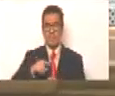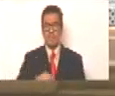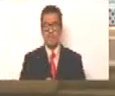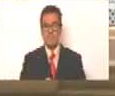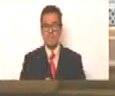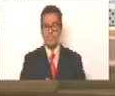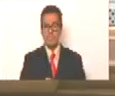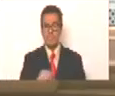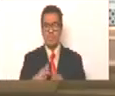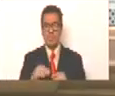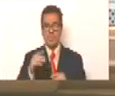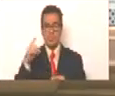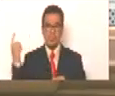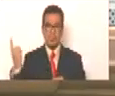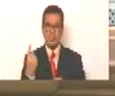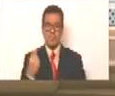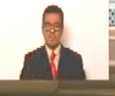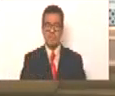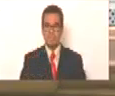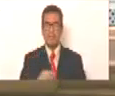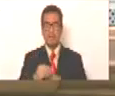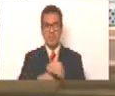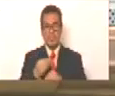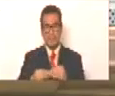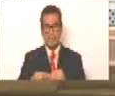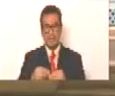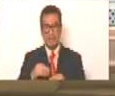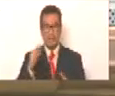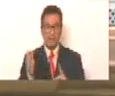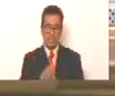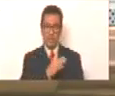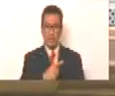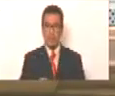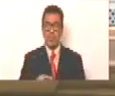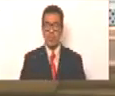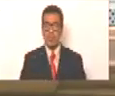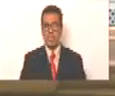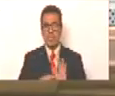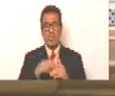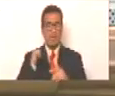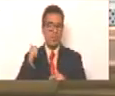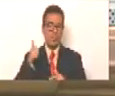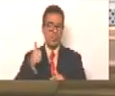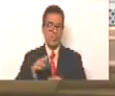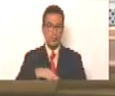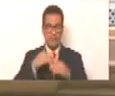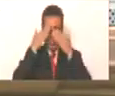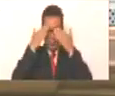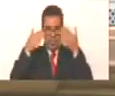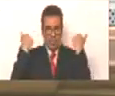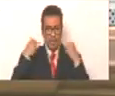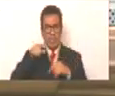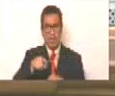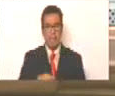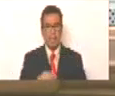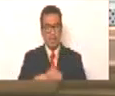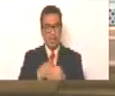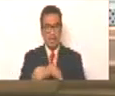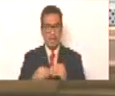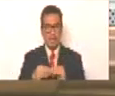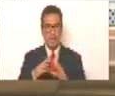vino a redimir a los explotados, a los postergados, a aquellos que fueron desatendidos por